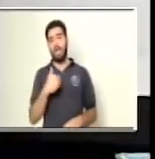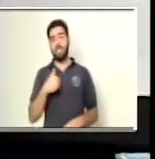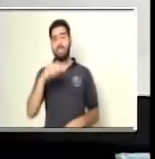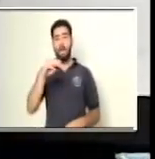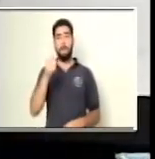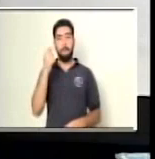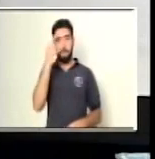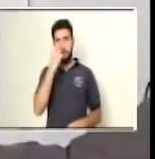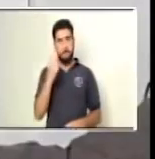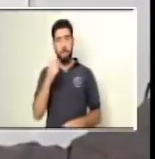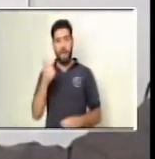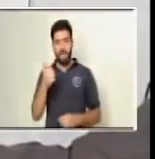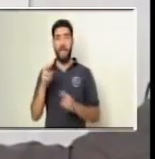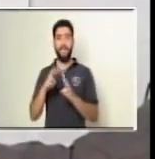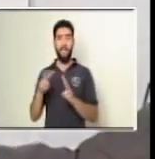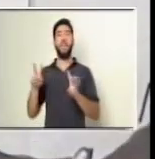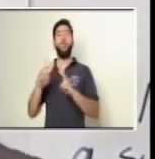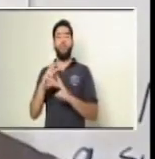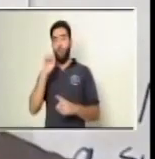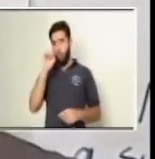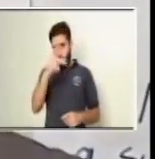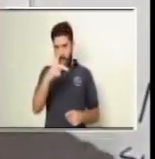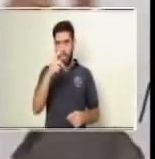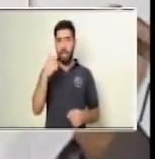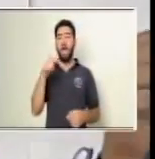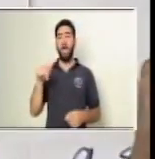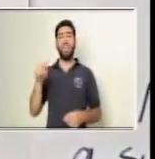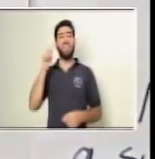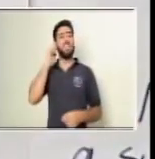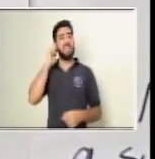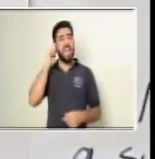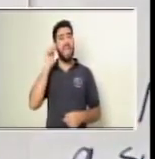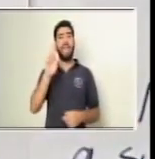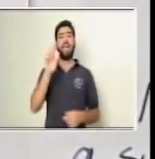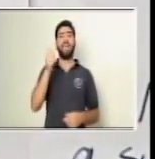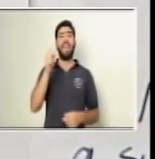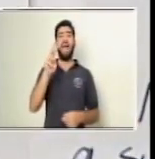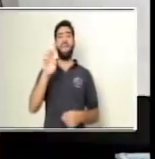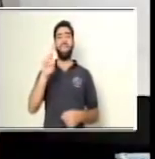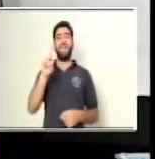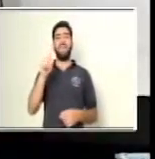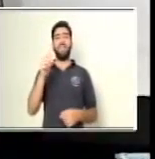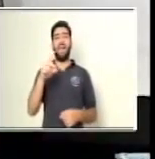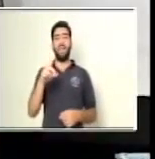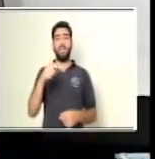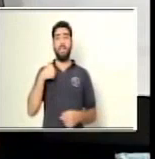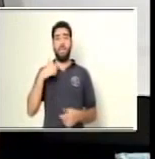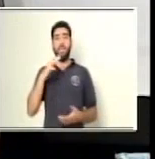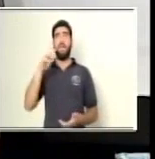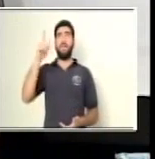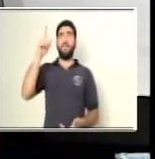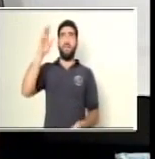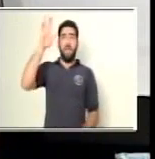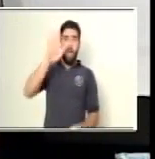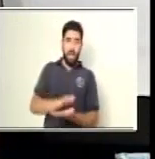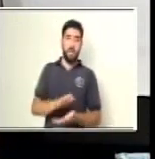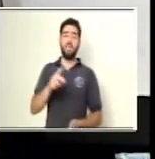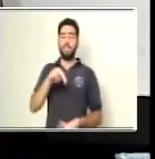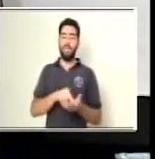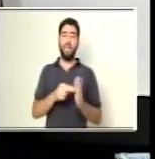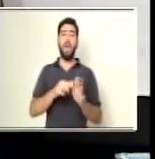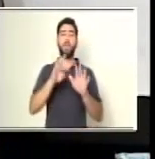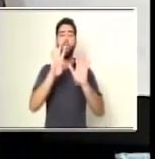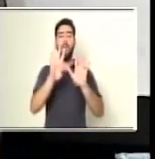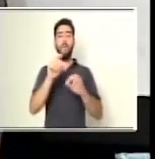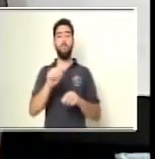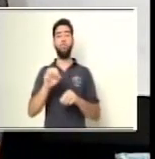en kilogramos. La gravedad. Tenemos un valor estándar de